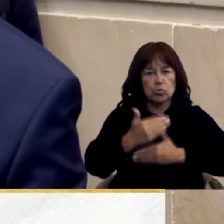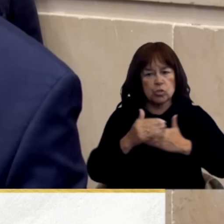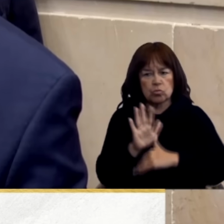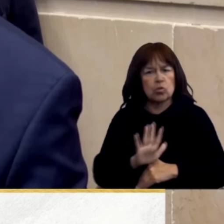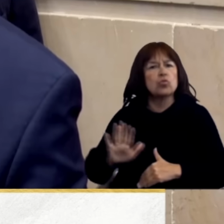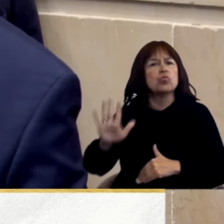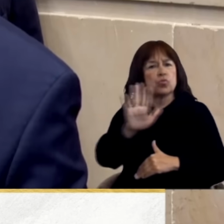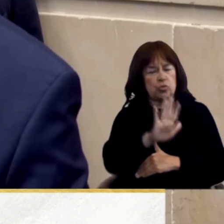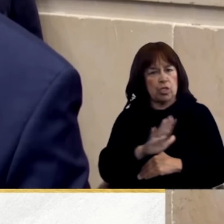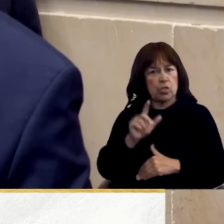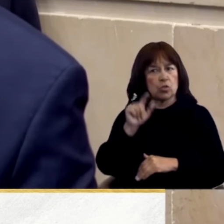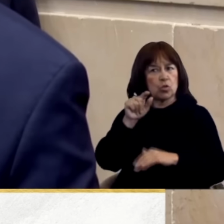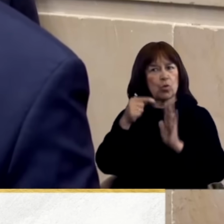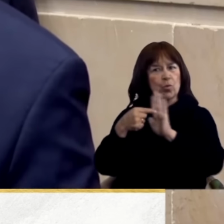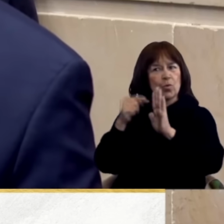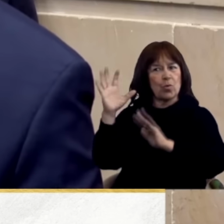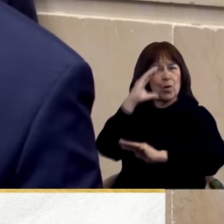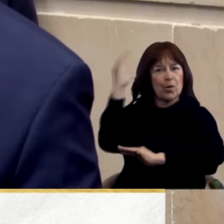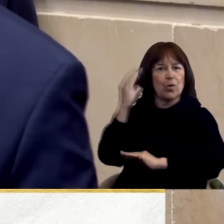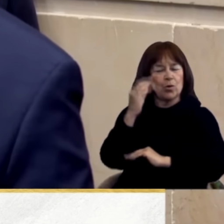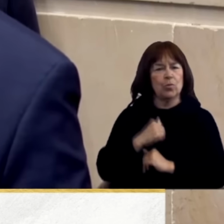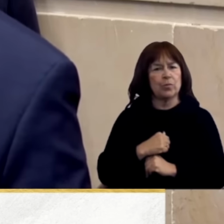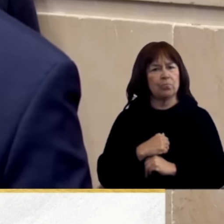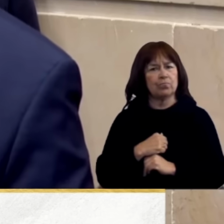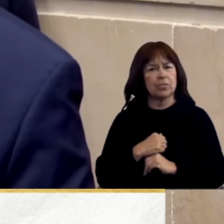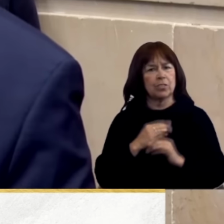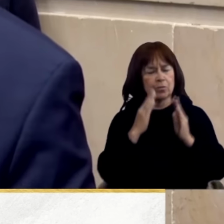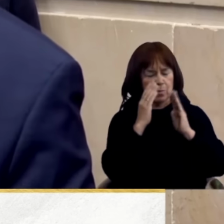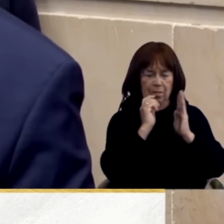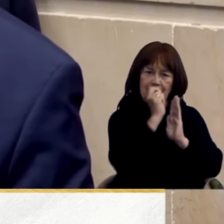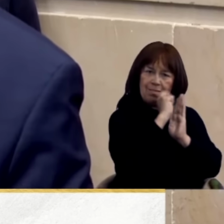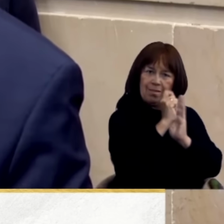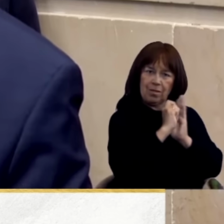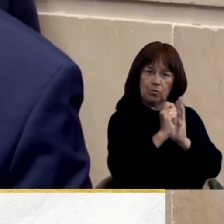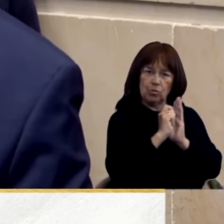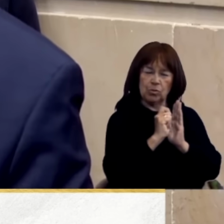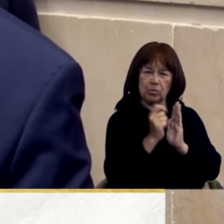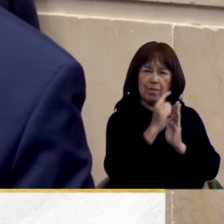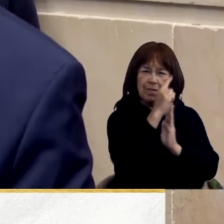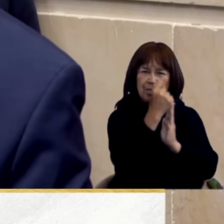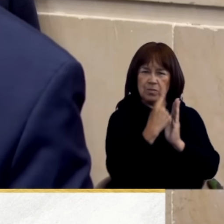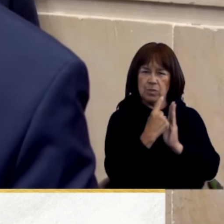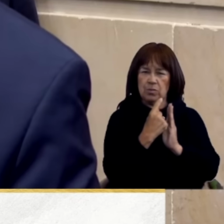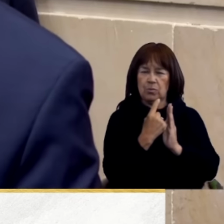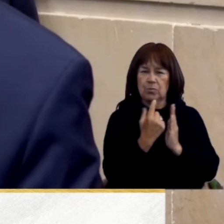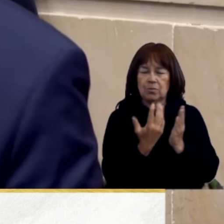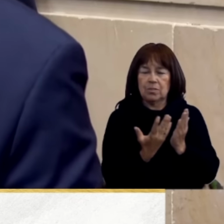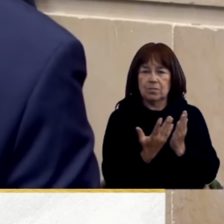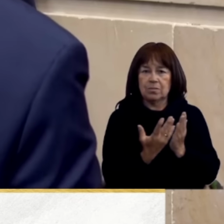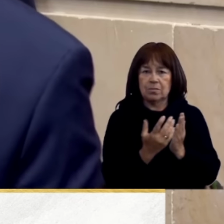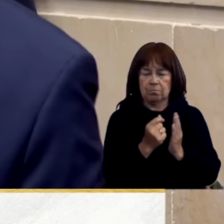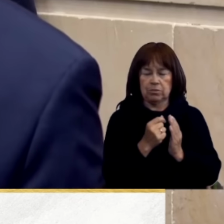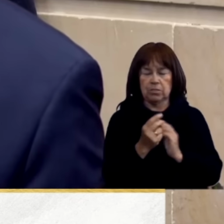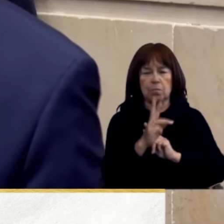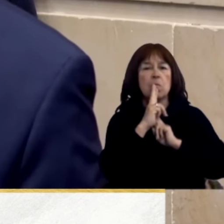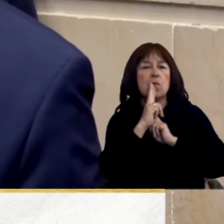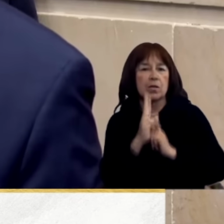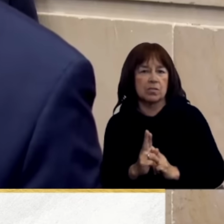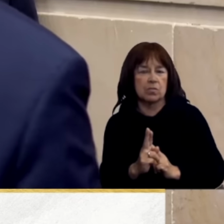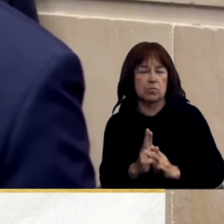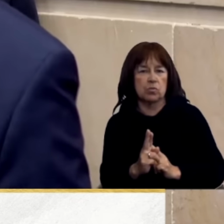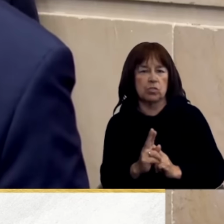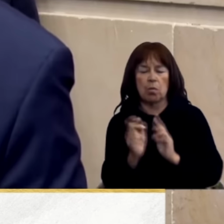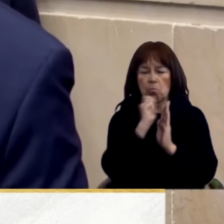como al país. He tomado atenta nota de las preguntas que me han hecho y se las vamos a responder